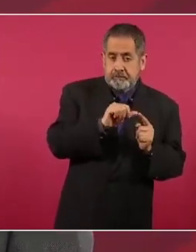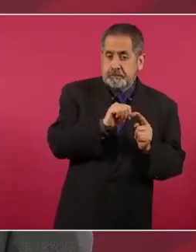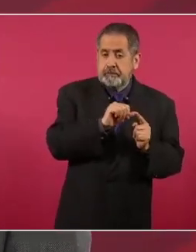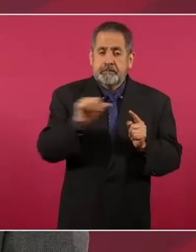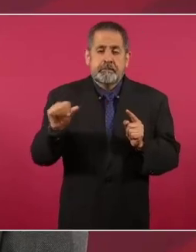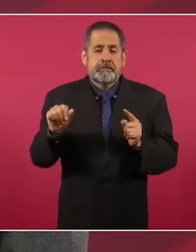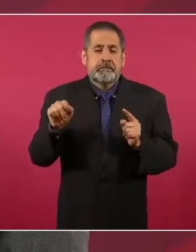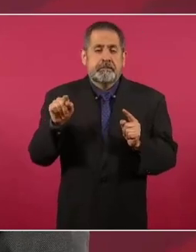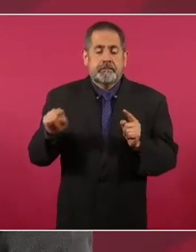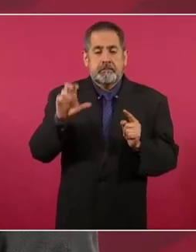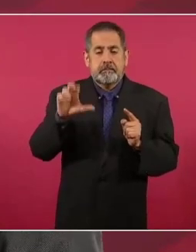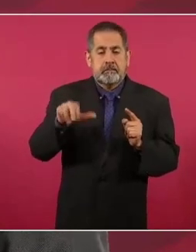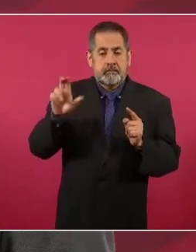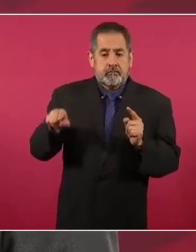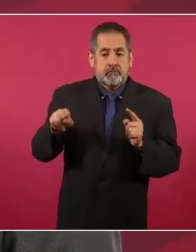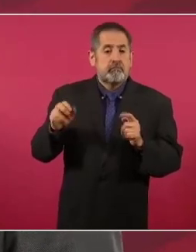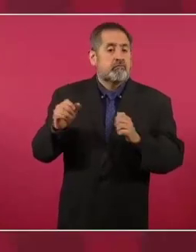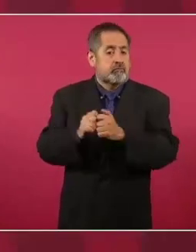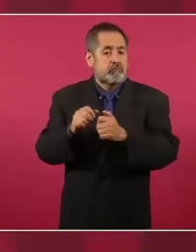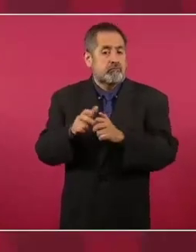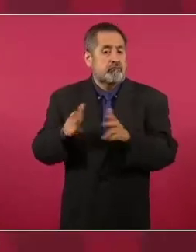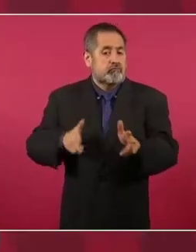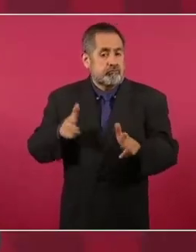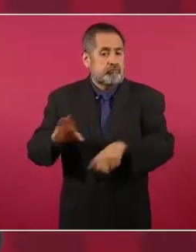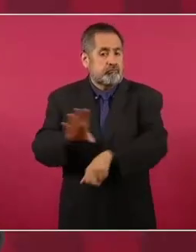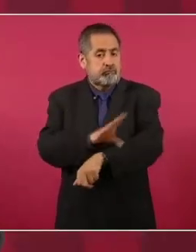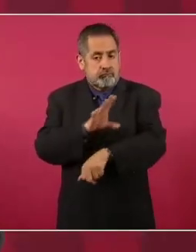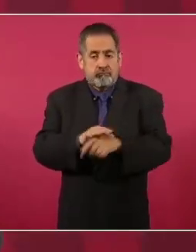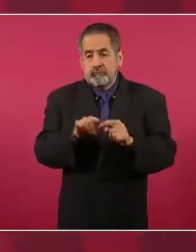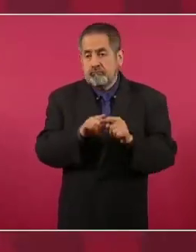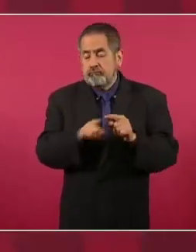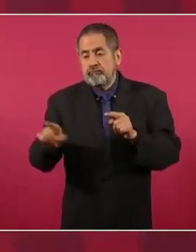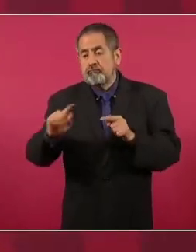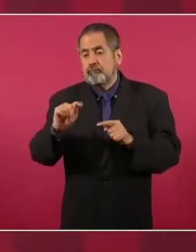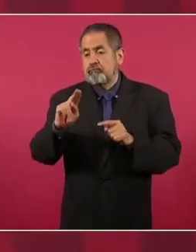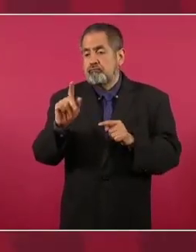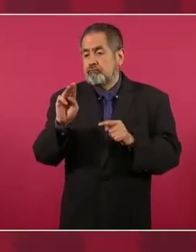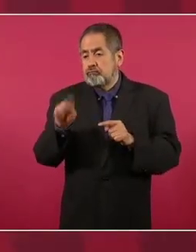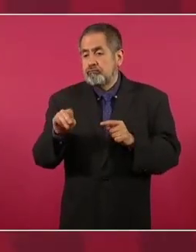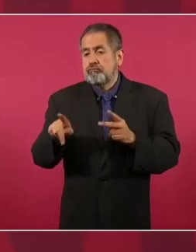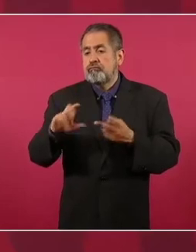hacia Cancún, Tulum, Chetumal.